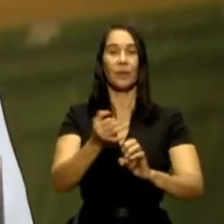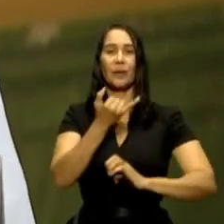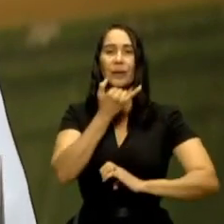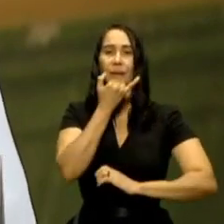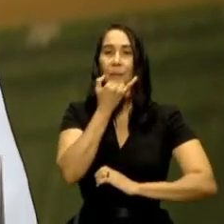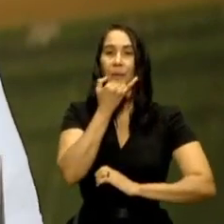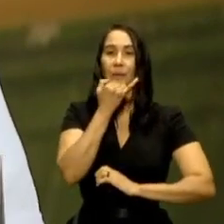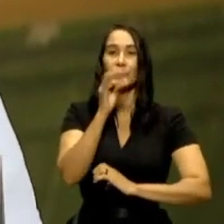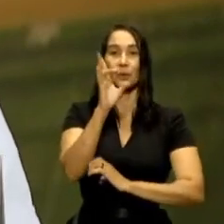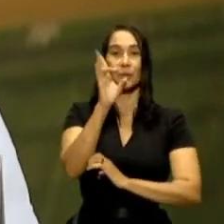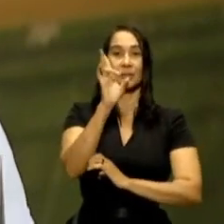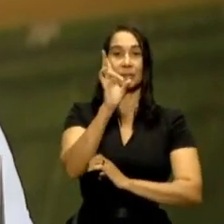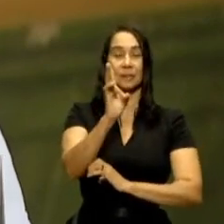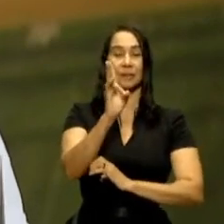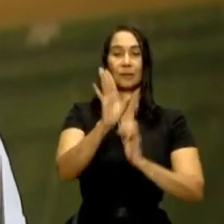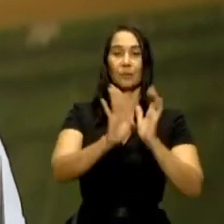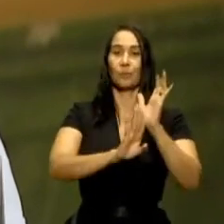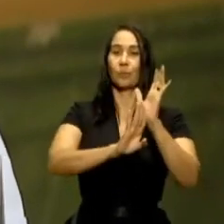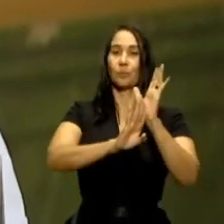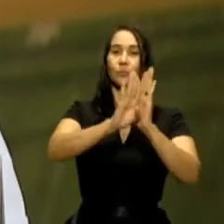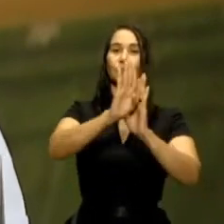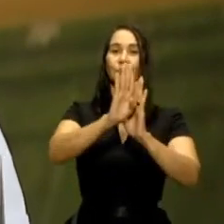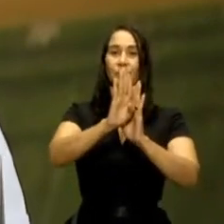en 7 hubo progreso.